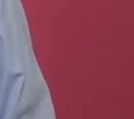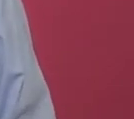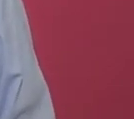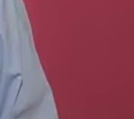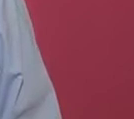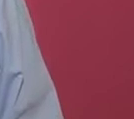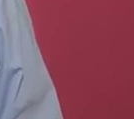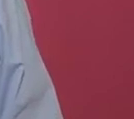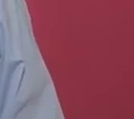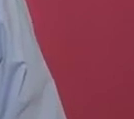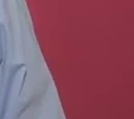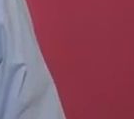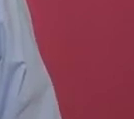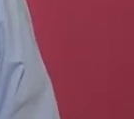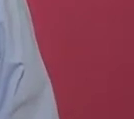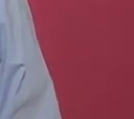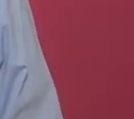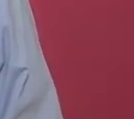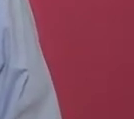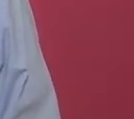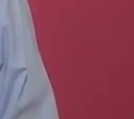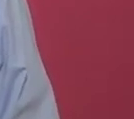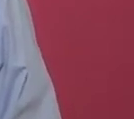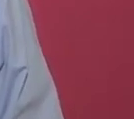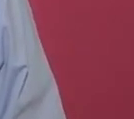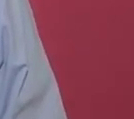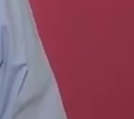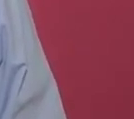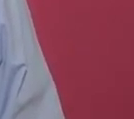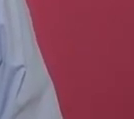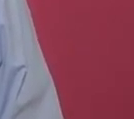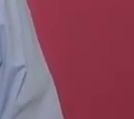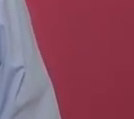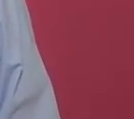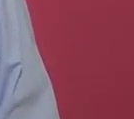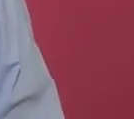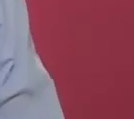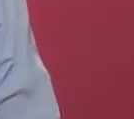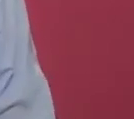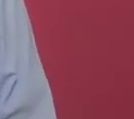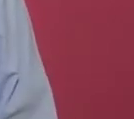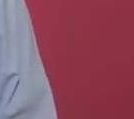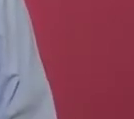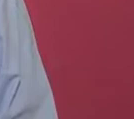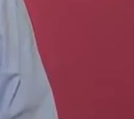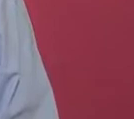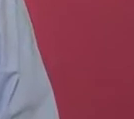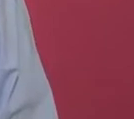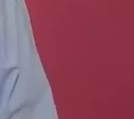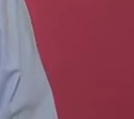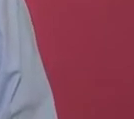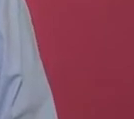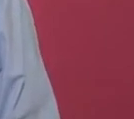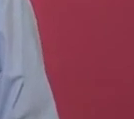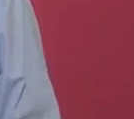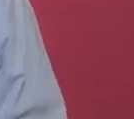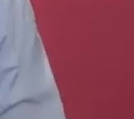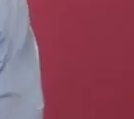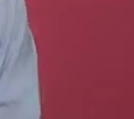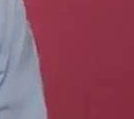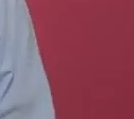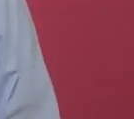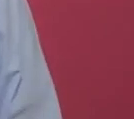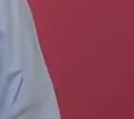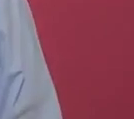aborrecidos de todas esas personas cuando nosotros predicamos la palabra del Señor a todas esas personas que, decía